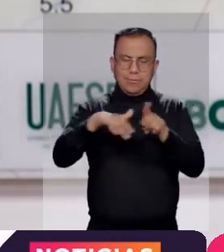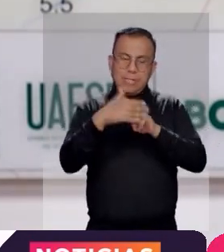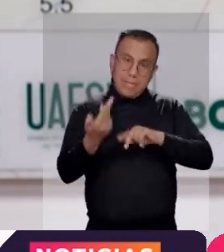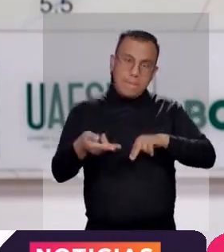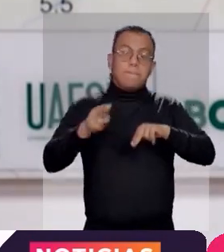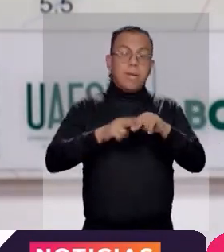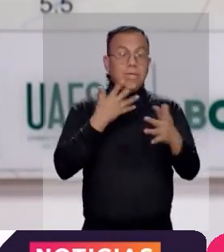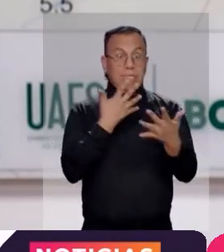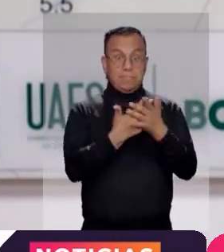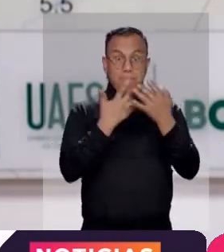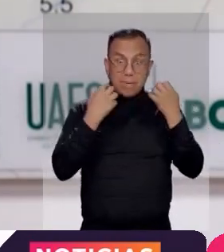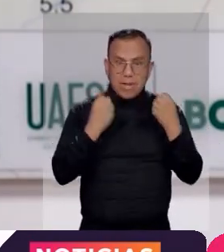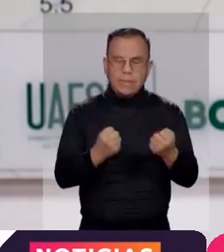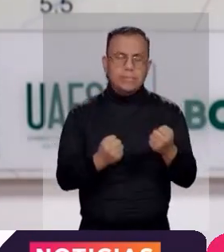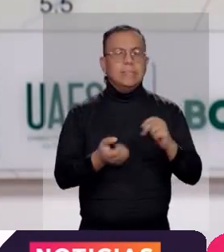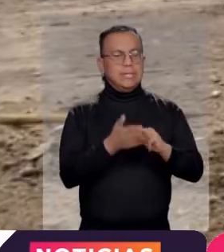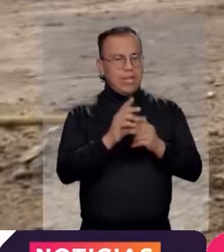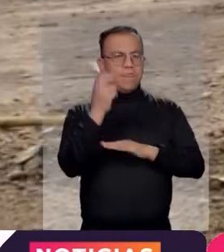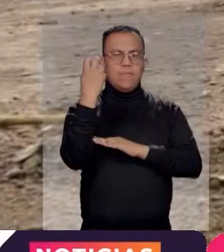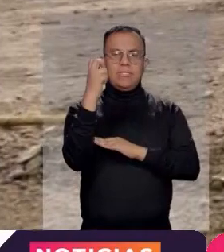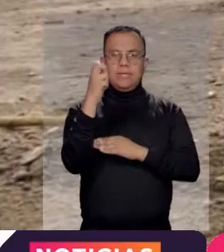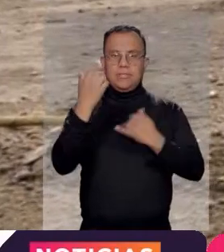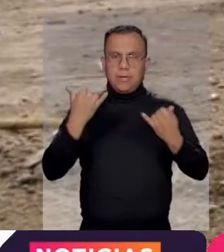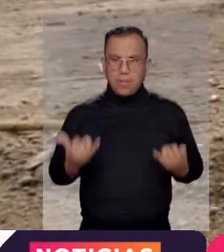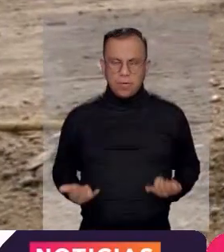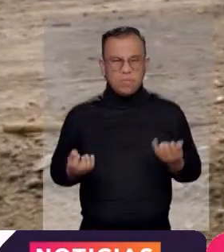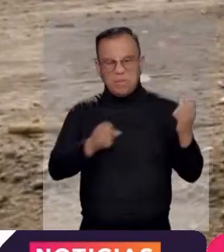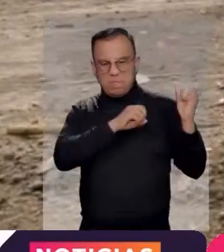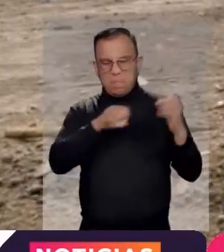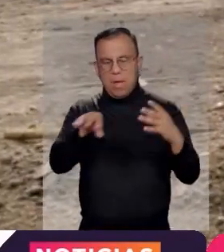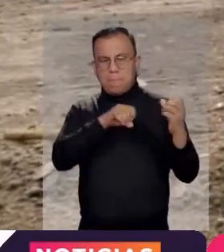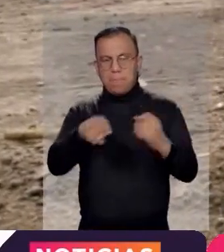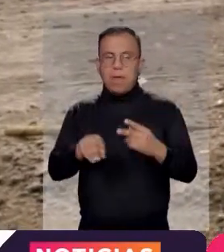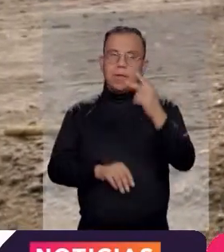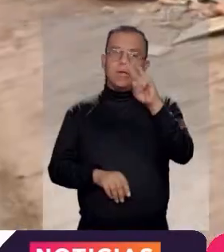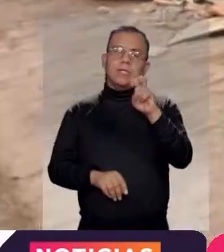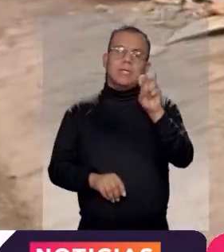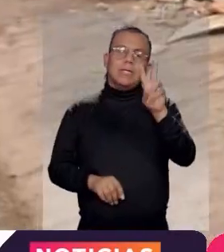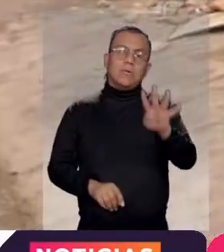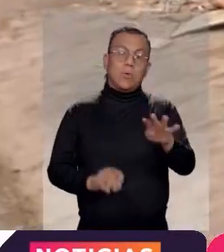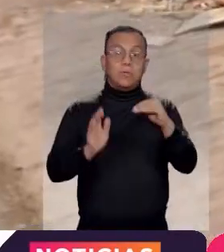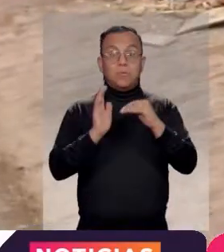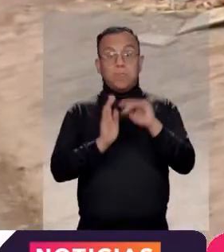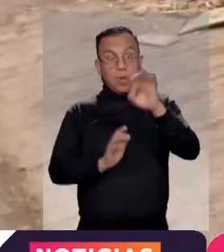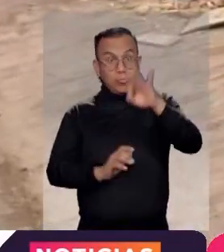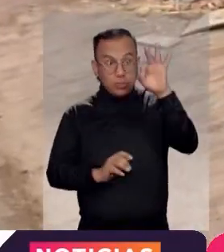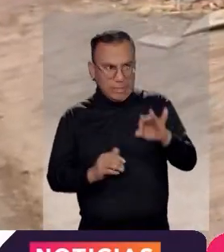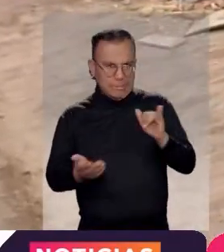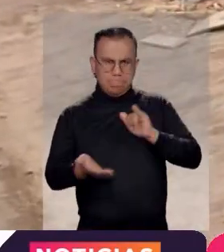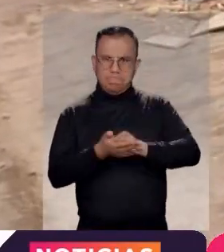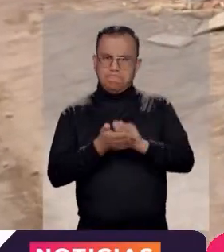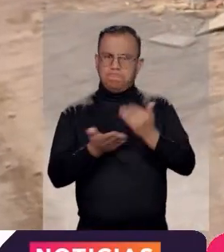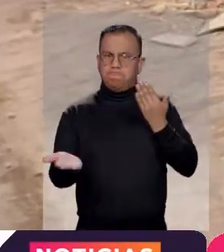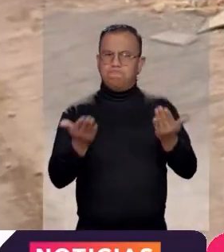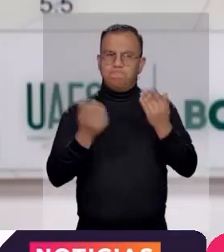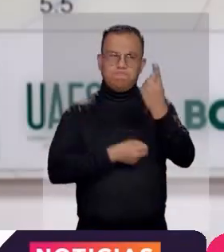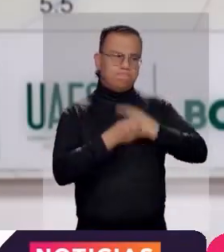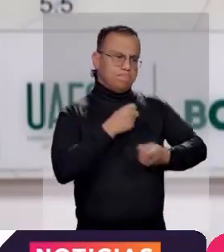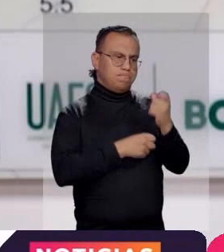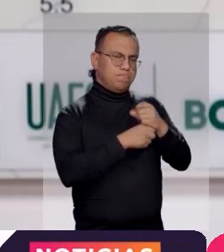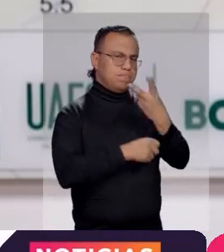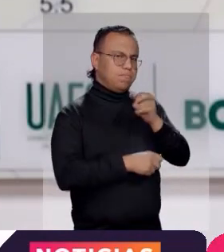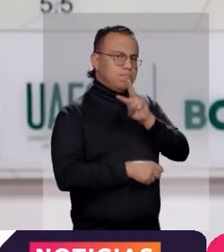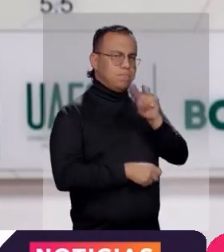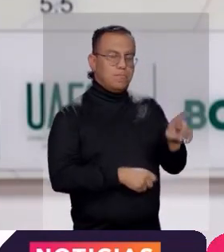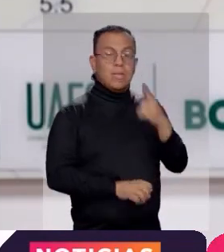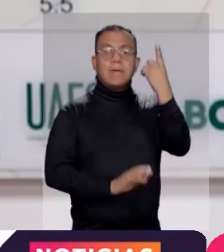tiene cárcel, eso va a la fiscalía. En 2022 la cifra aumentó a 74% respecto al mismo periodo de 2021. Tenemos